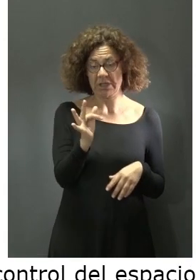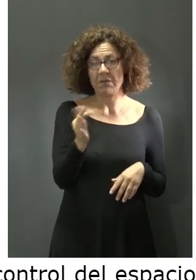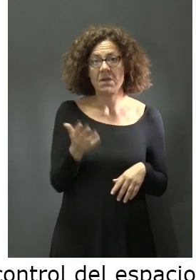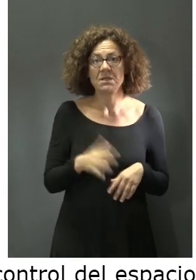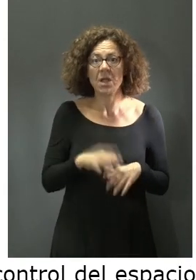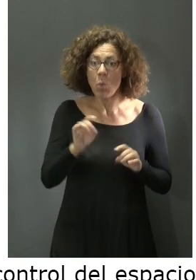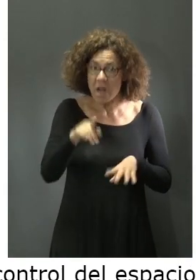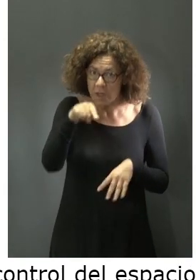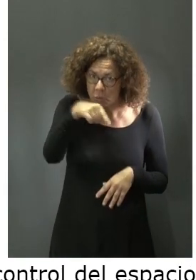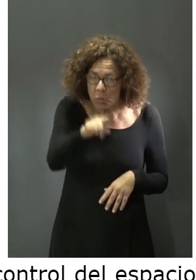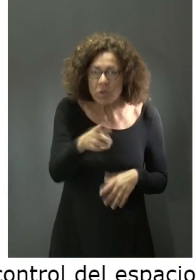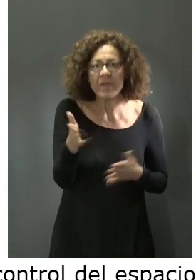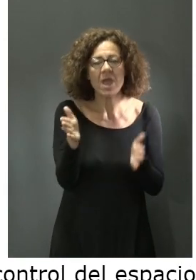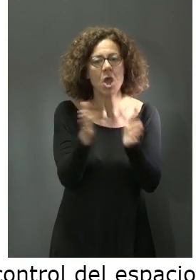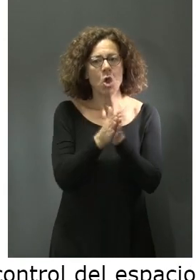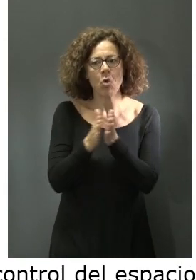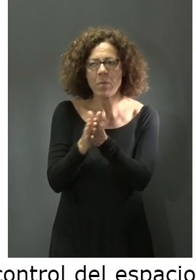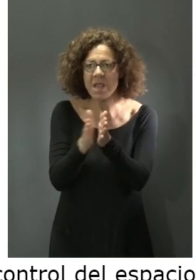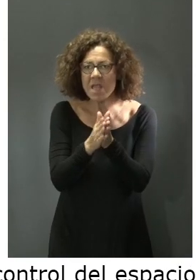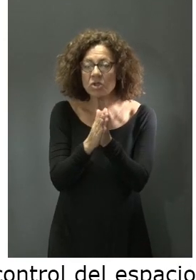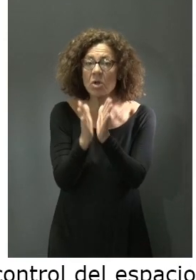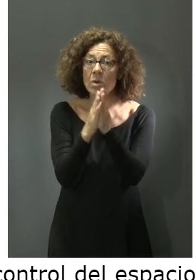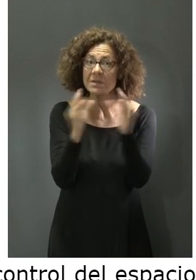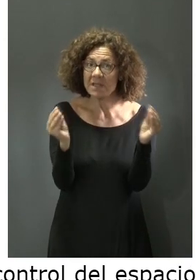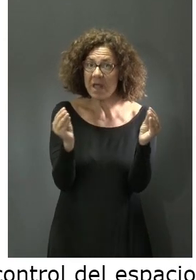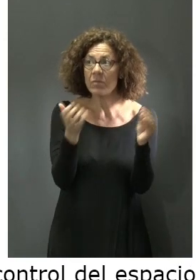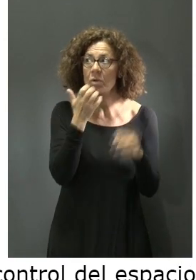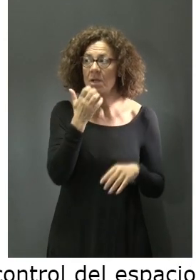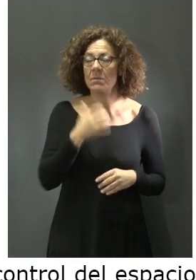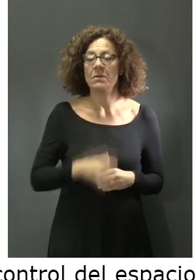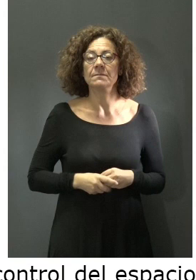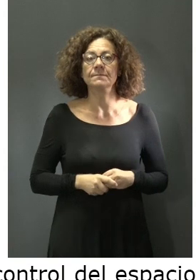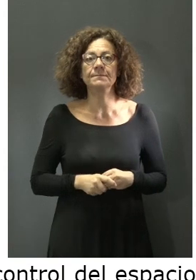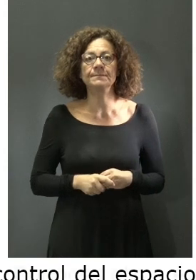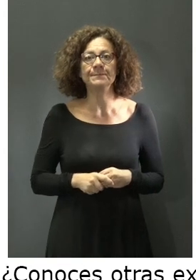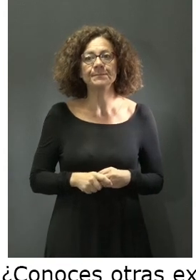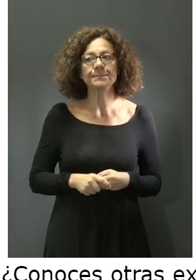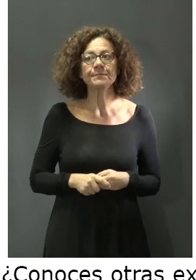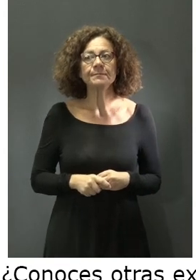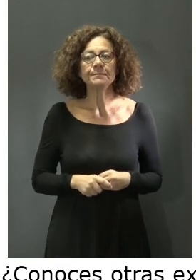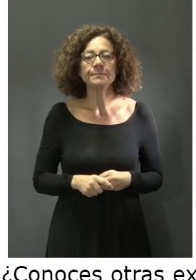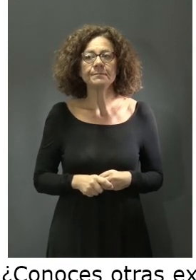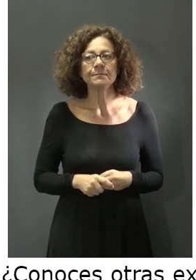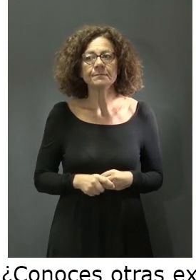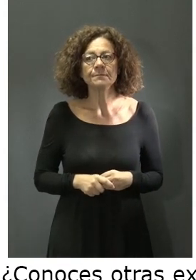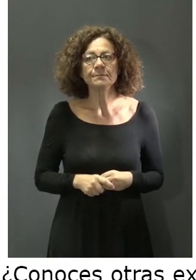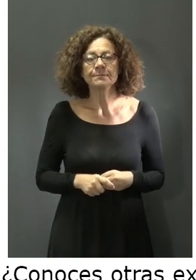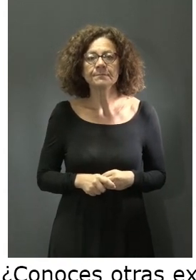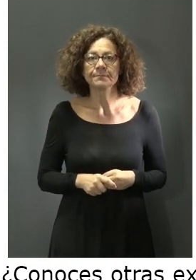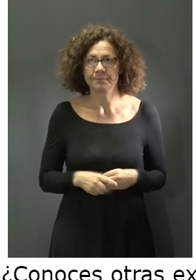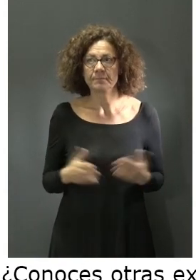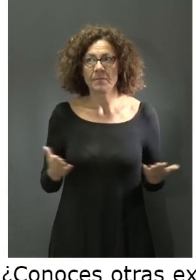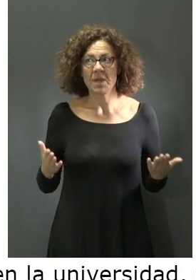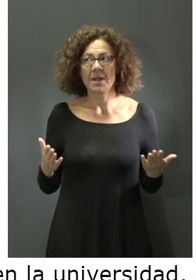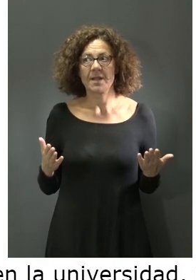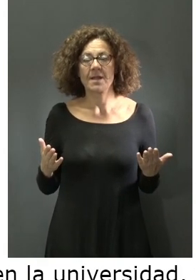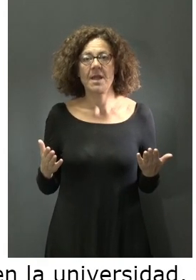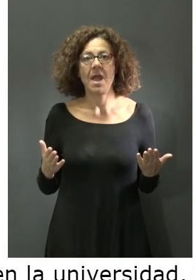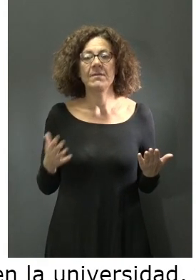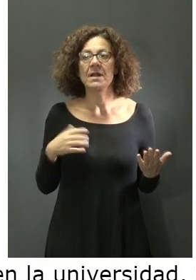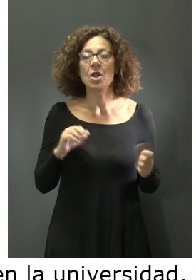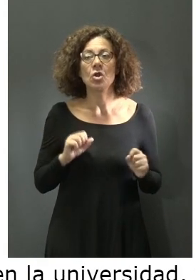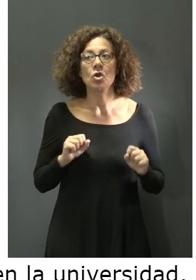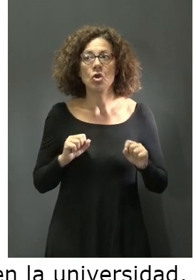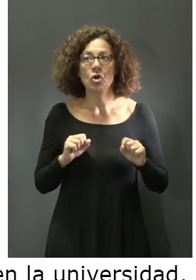como la tuya, de compañeros tuyos en la universidad, por ejemplo? Bueno, Pues, bueno, o en primero